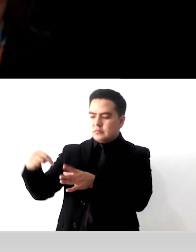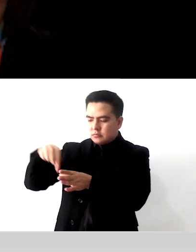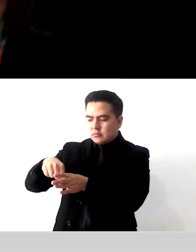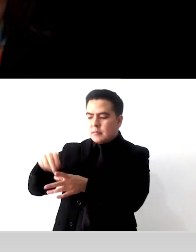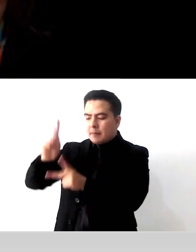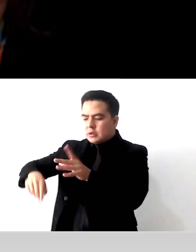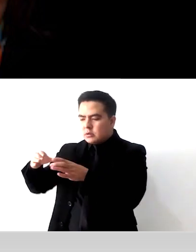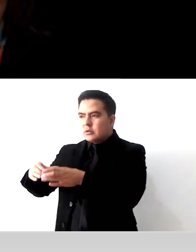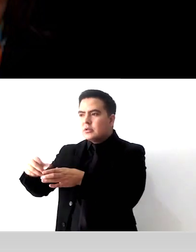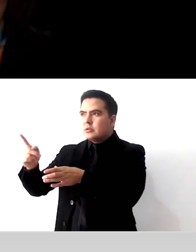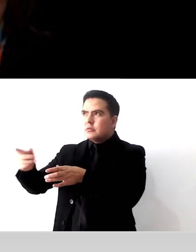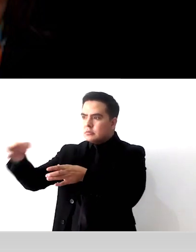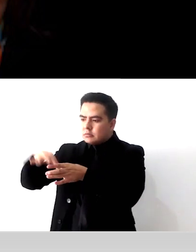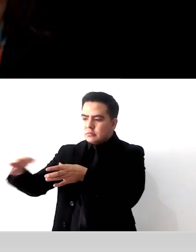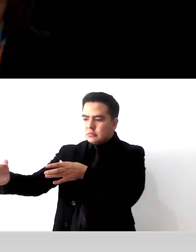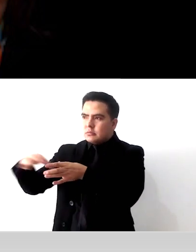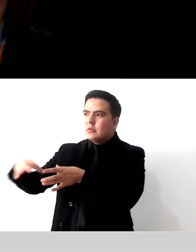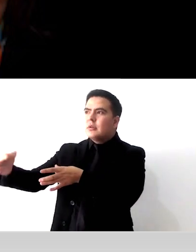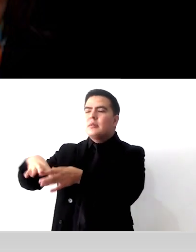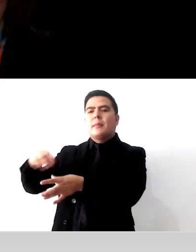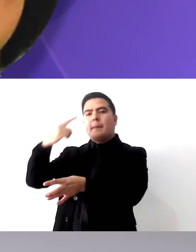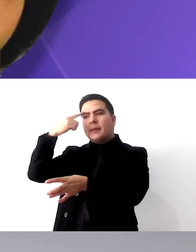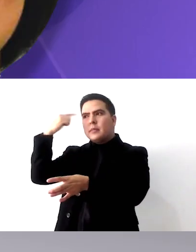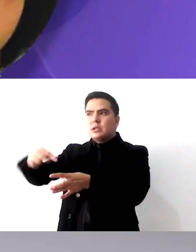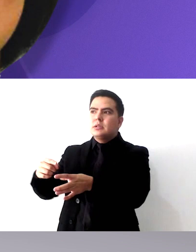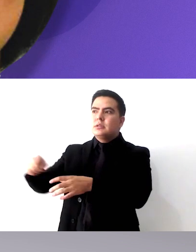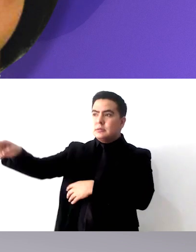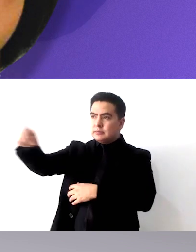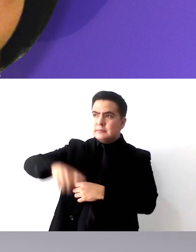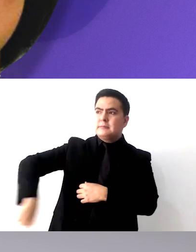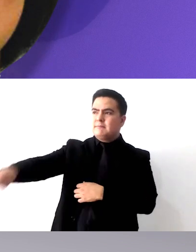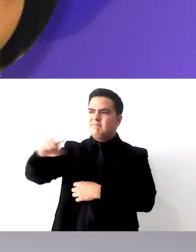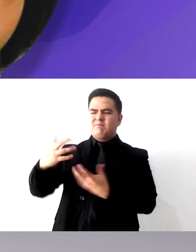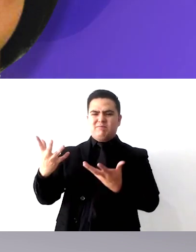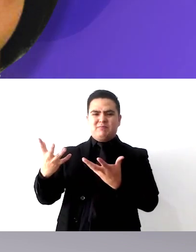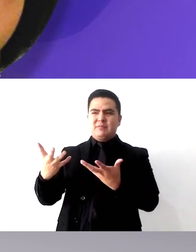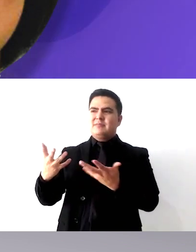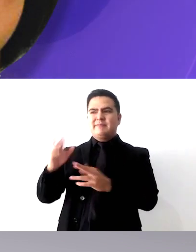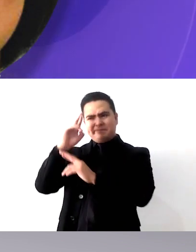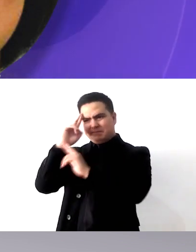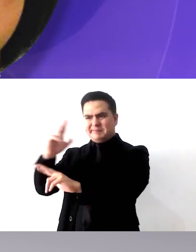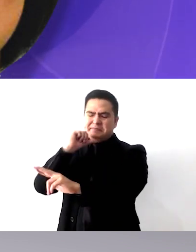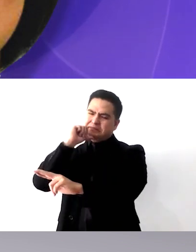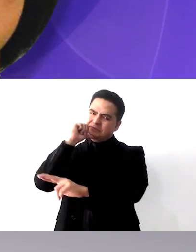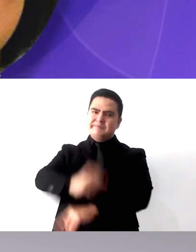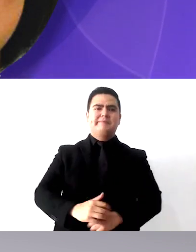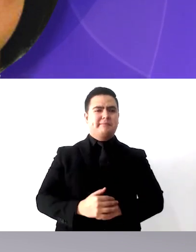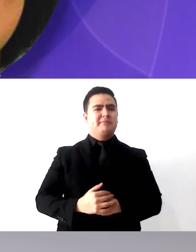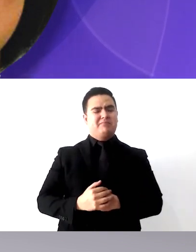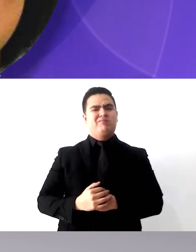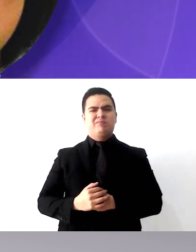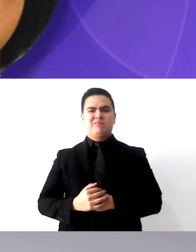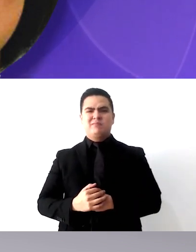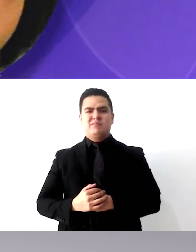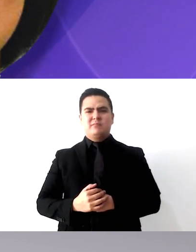empoderamiento de las mujeres. Eso no se puede permitir, es absurdo. Y también en el ámbito económico, seguramente alguna de las candidatas